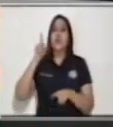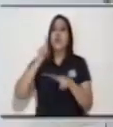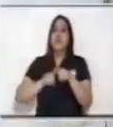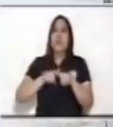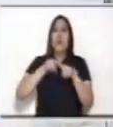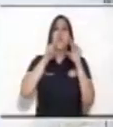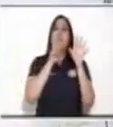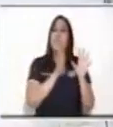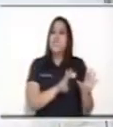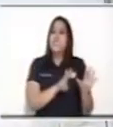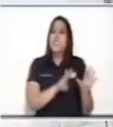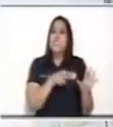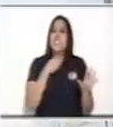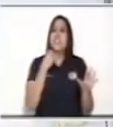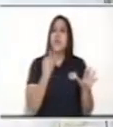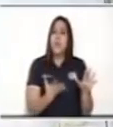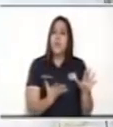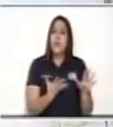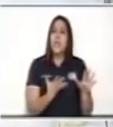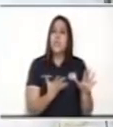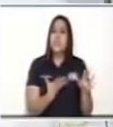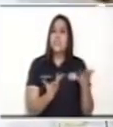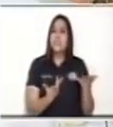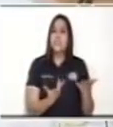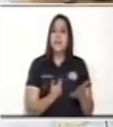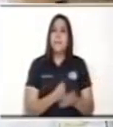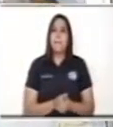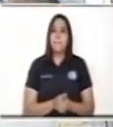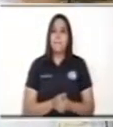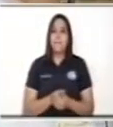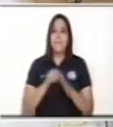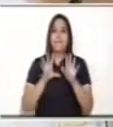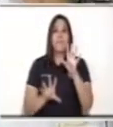ocho, diez, doce, catorce.